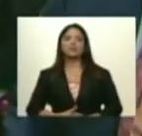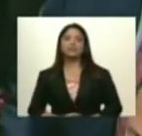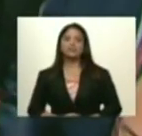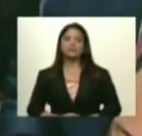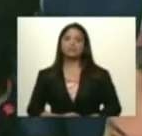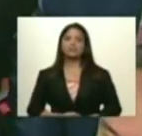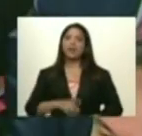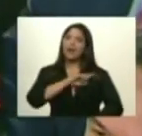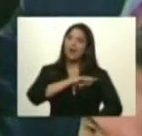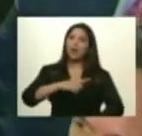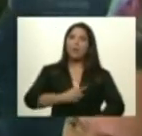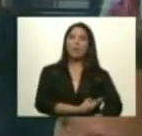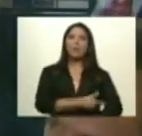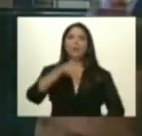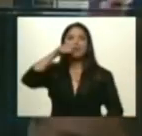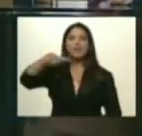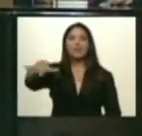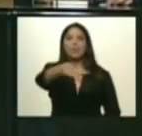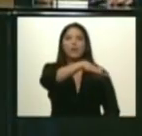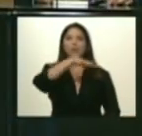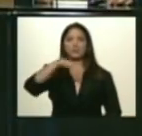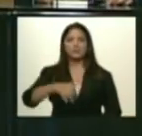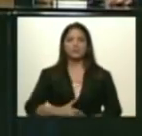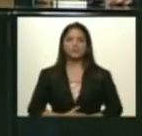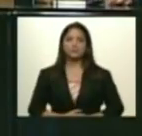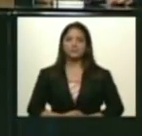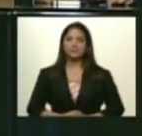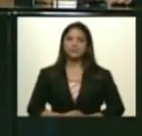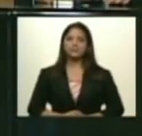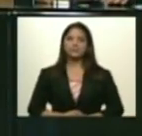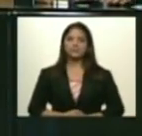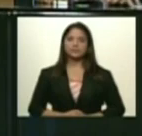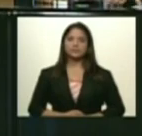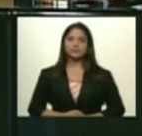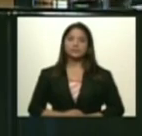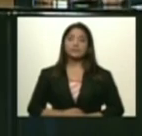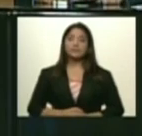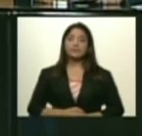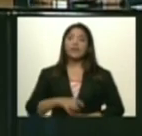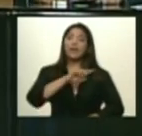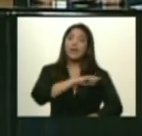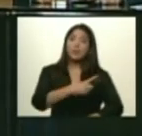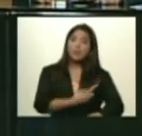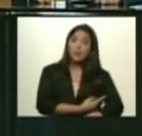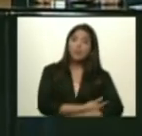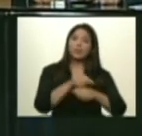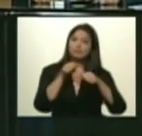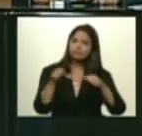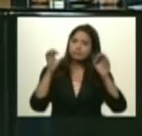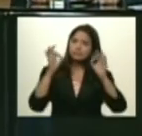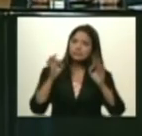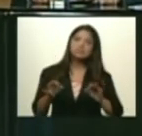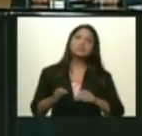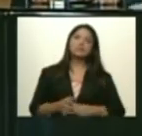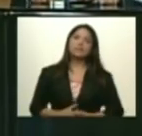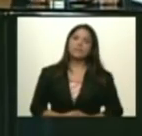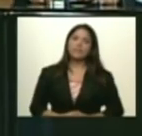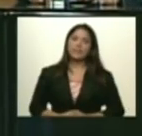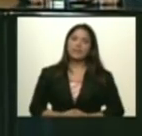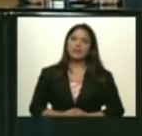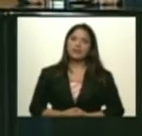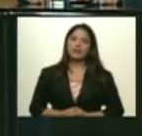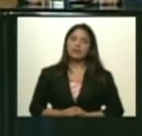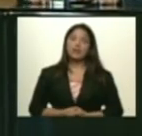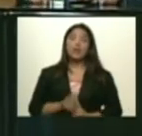el poder del pueblo, el poder estabilizador y